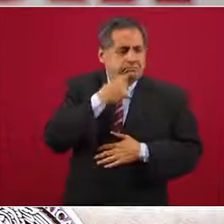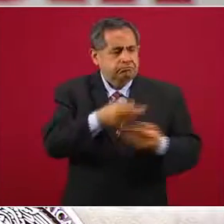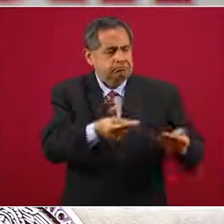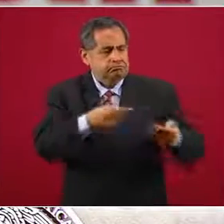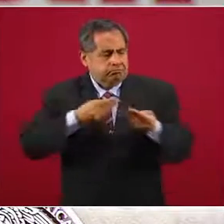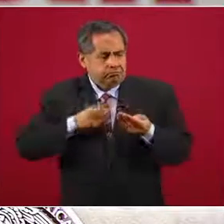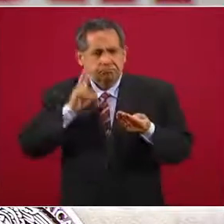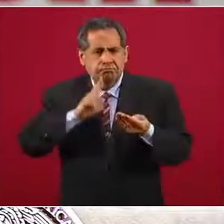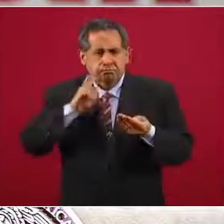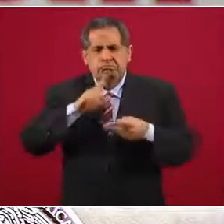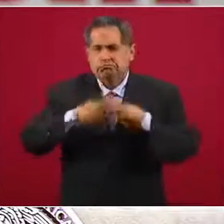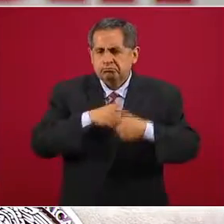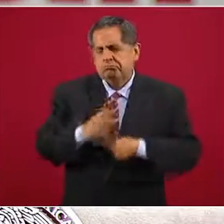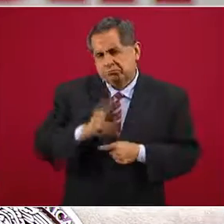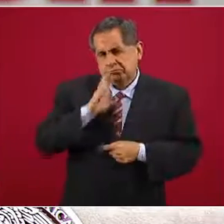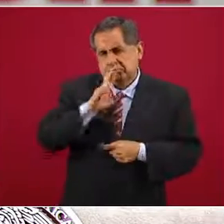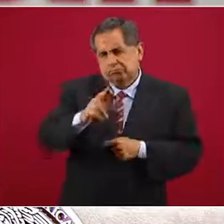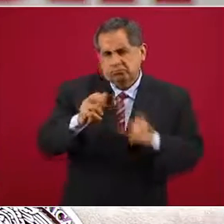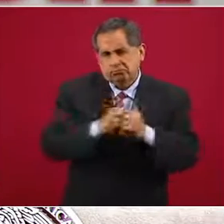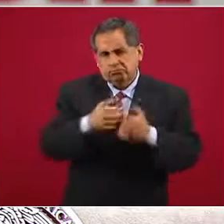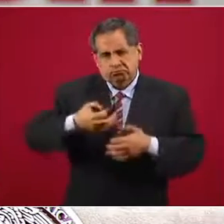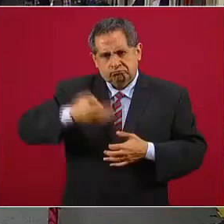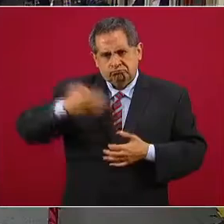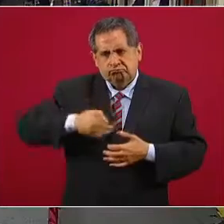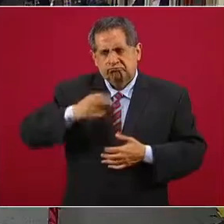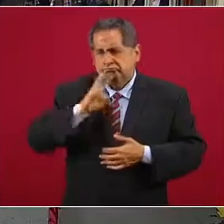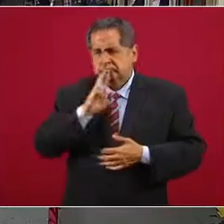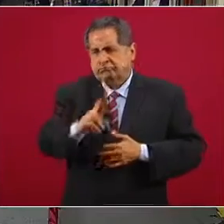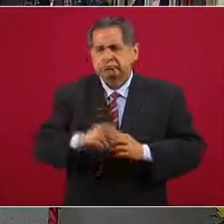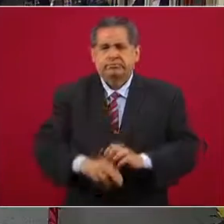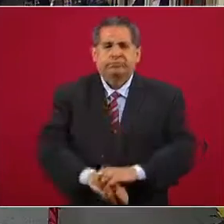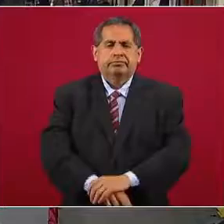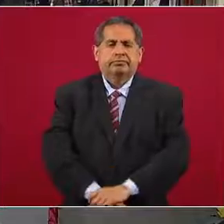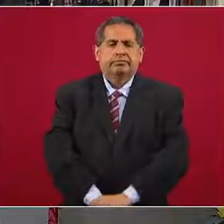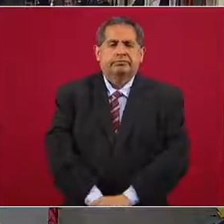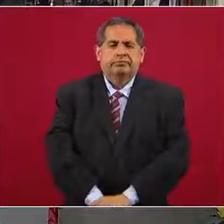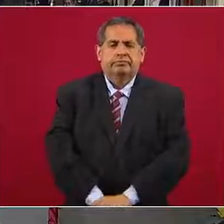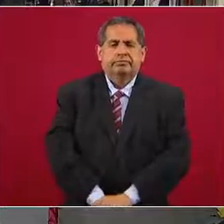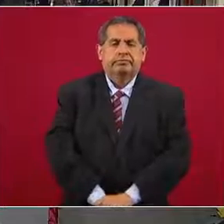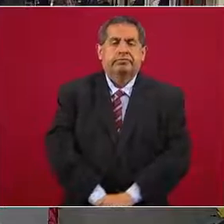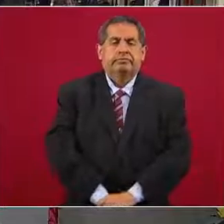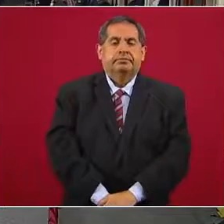y, por supuesto, a responder con toda veracidad. Gracias.